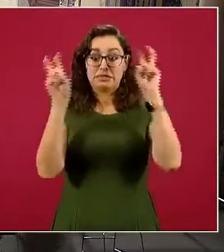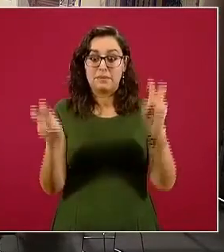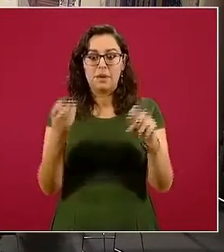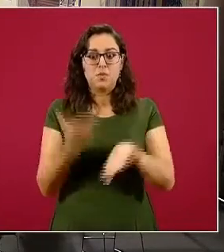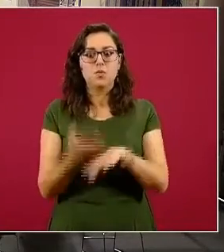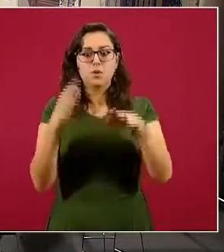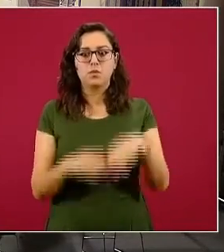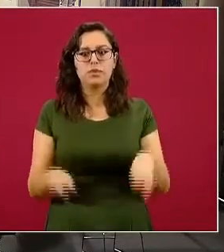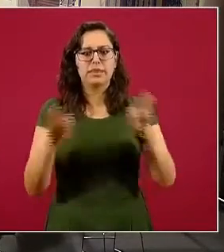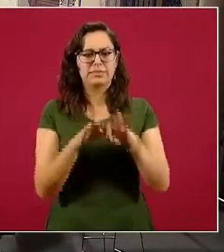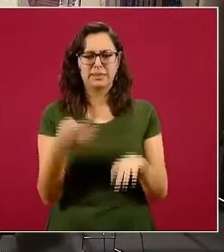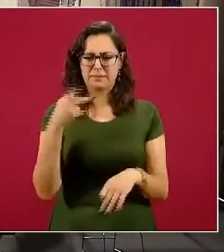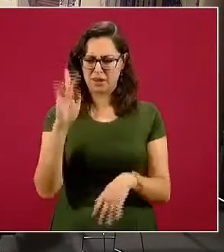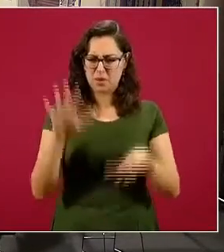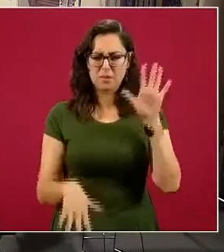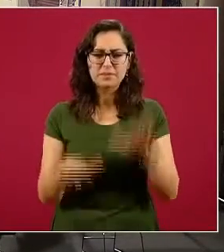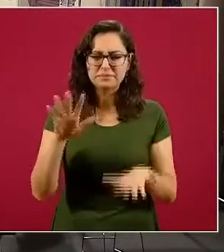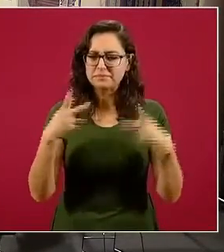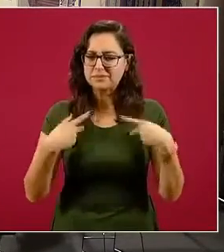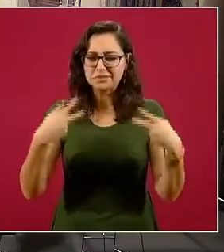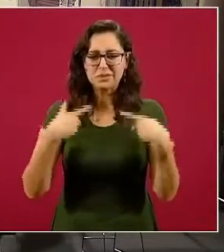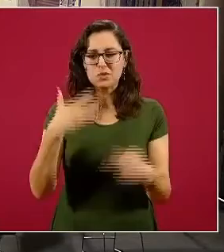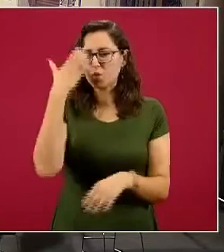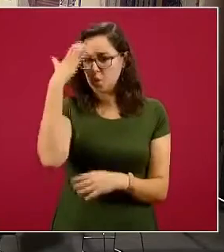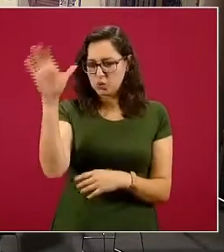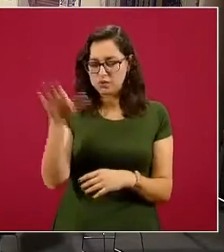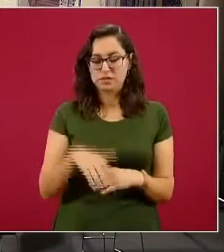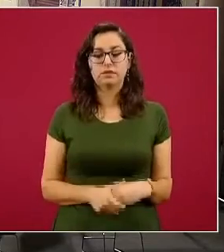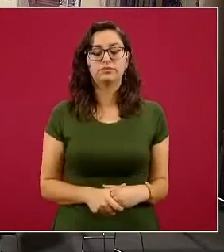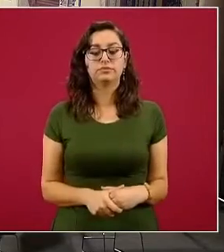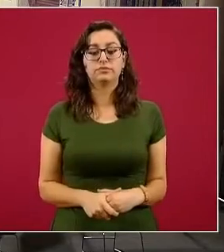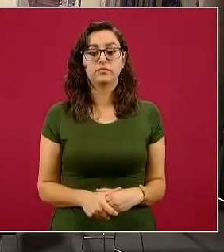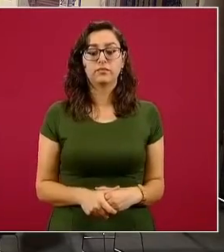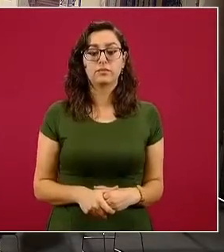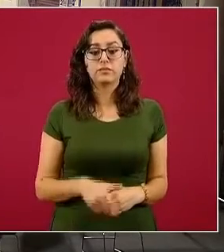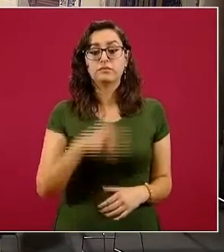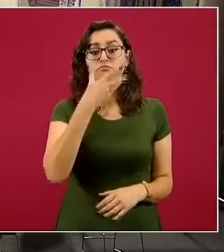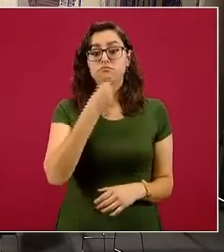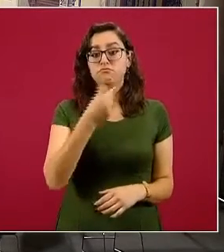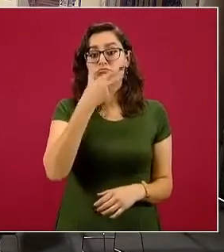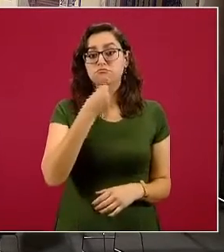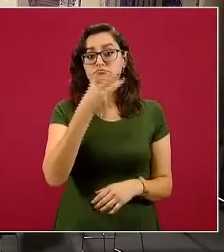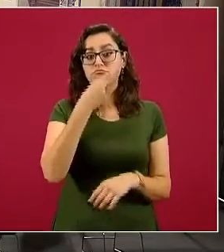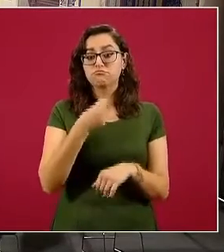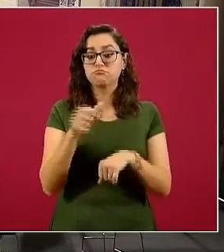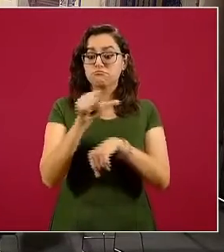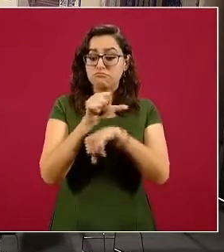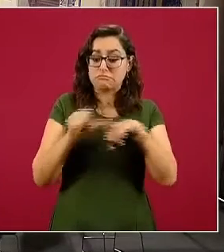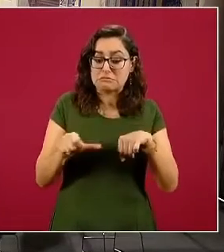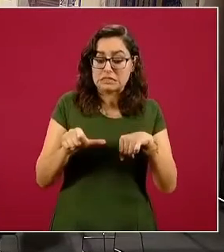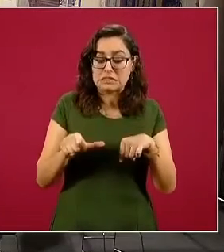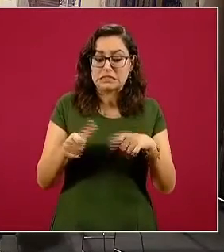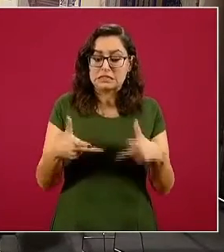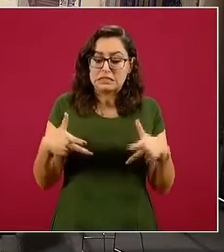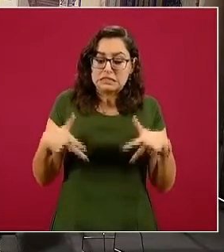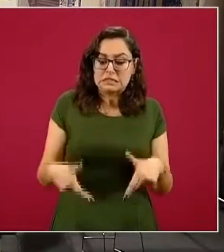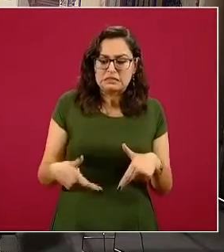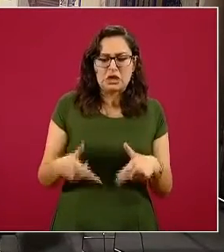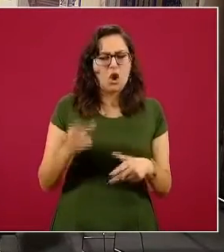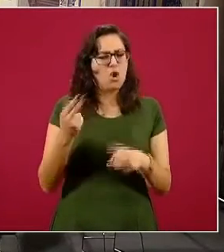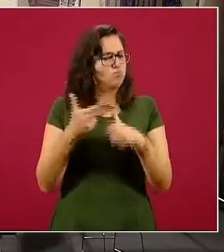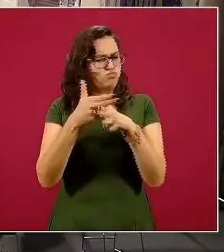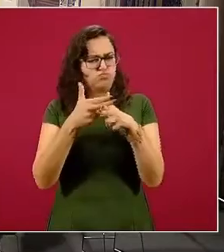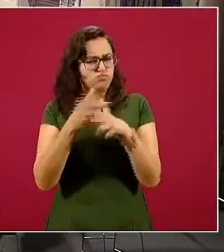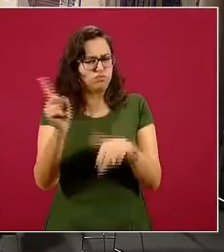conocido. La vasectomía sin bisturí es un método de planificación familiar definitivo.